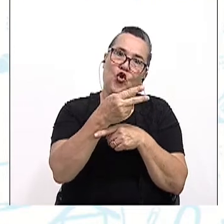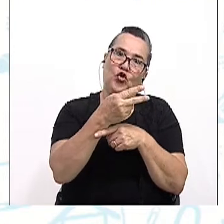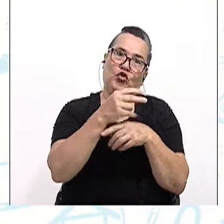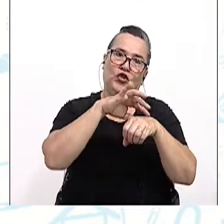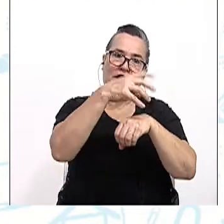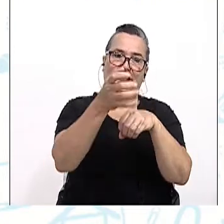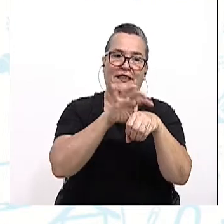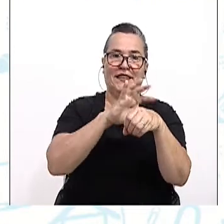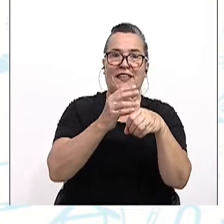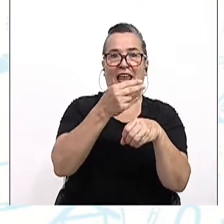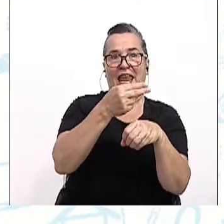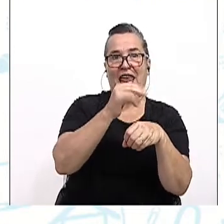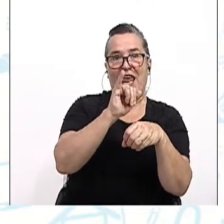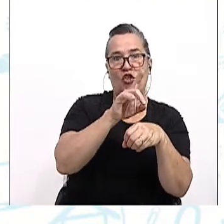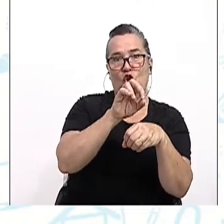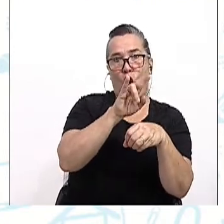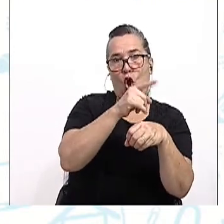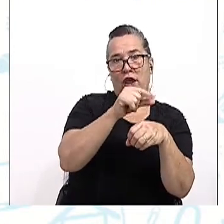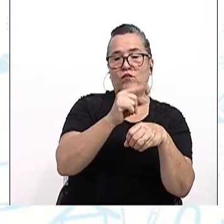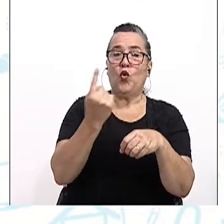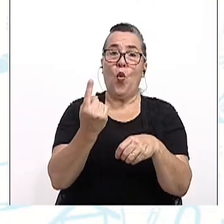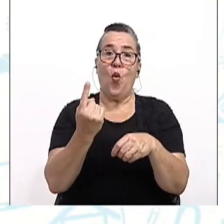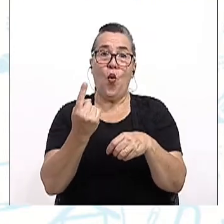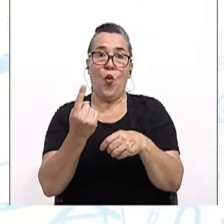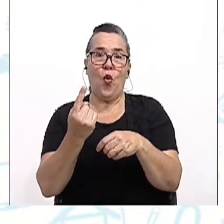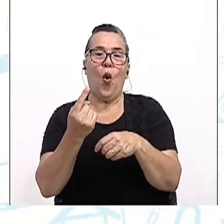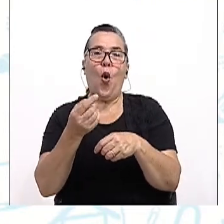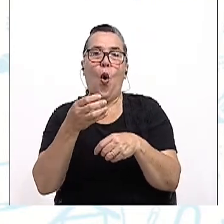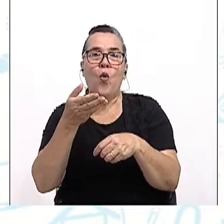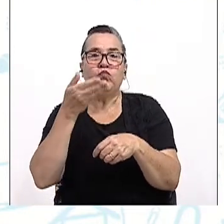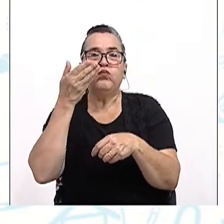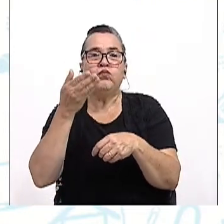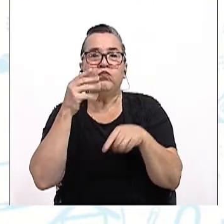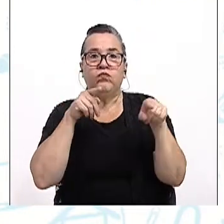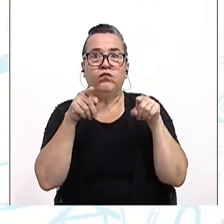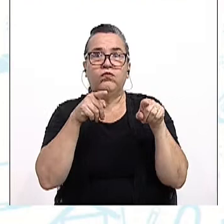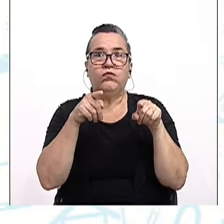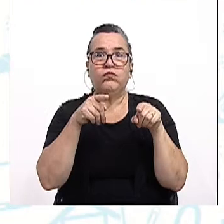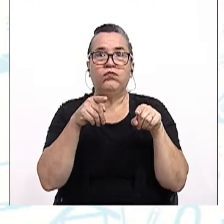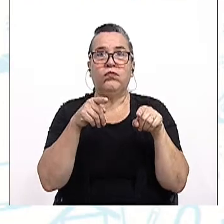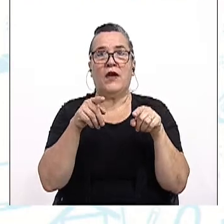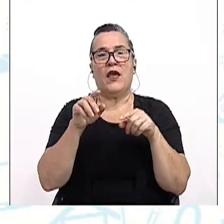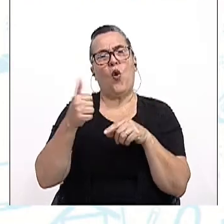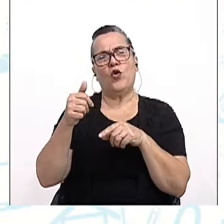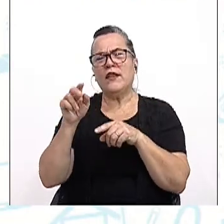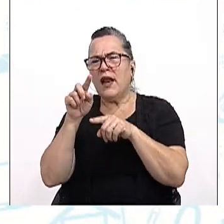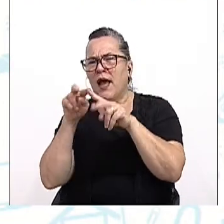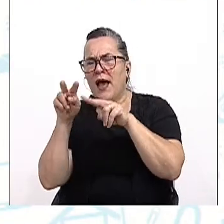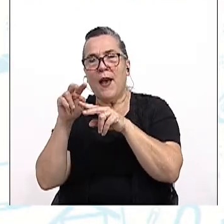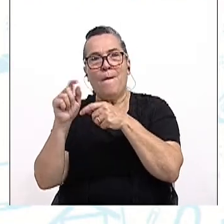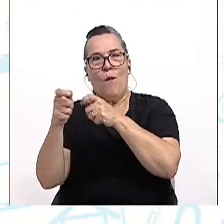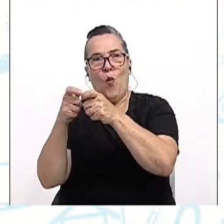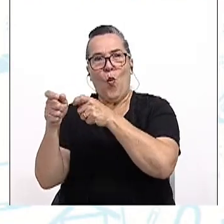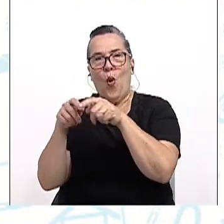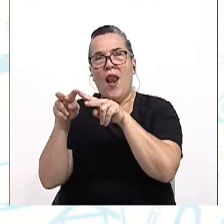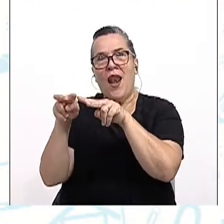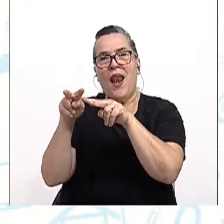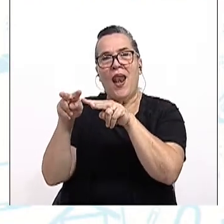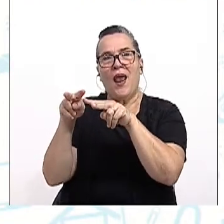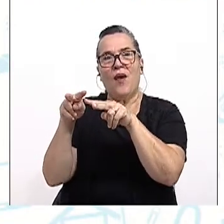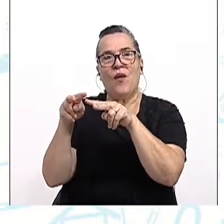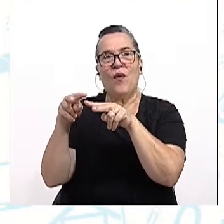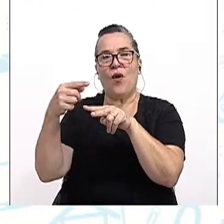de hidrógeno y 1 de oxígeno y una molécula más, ¿verdad? Es la molécula